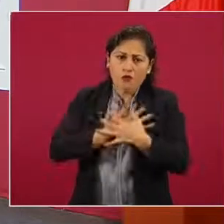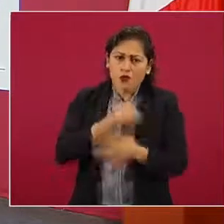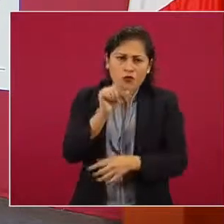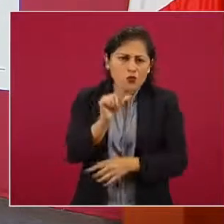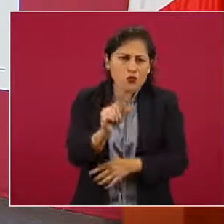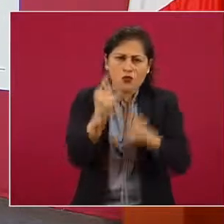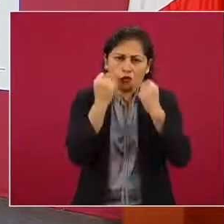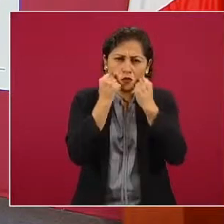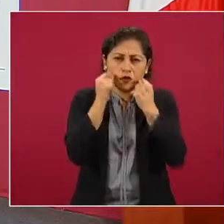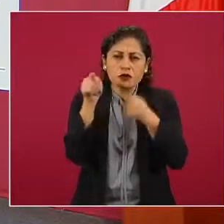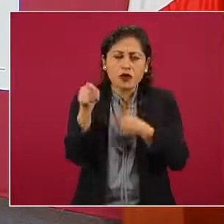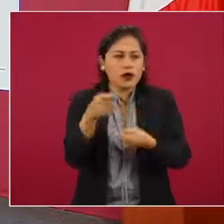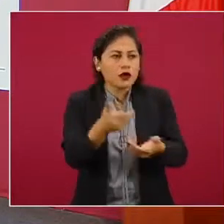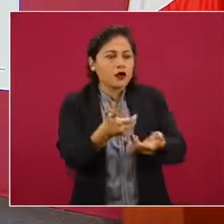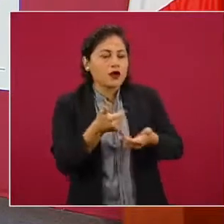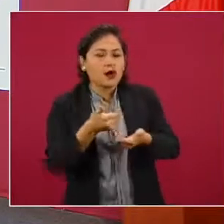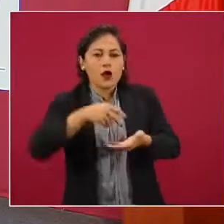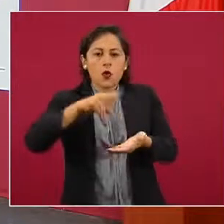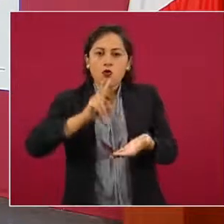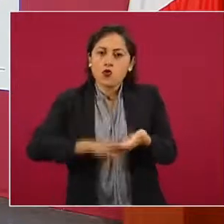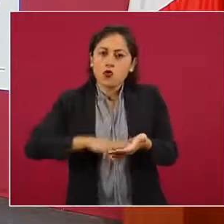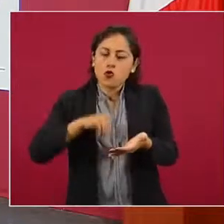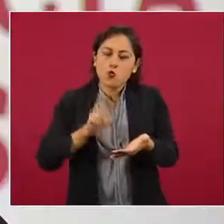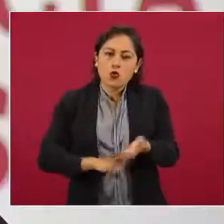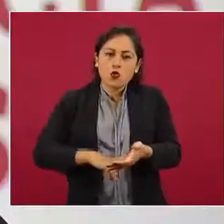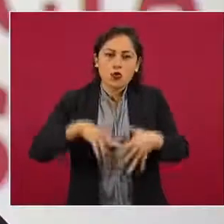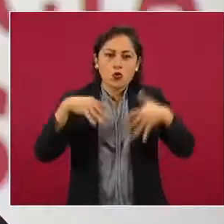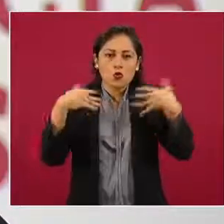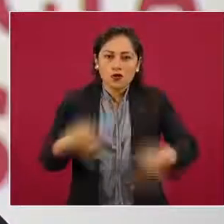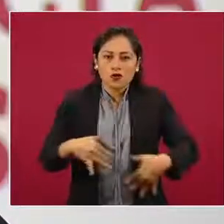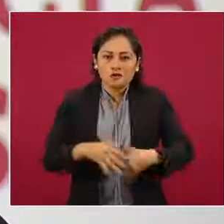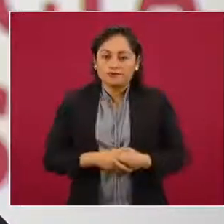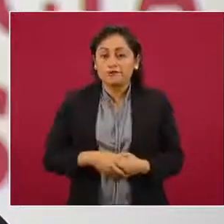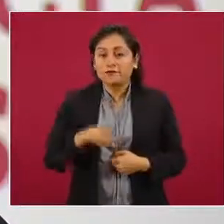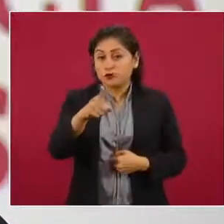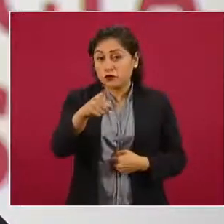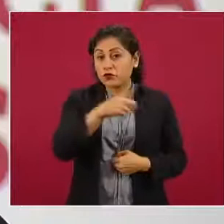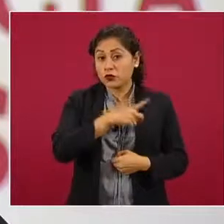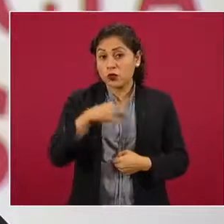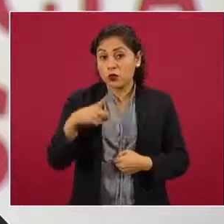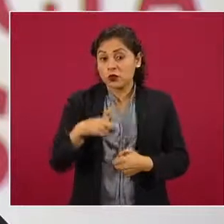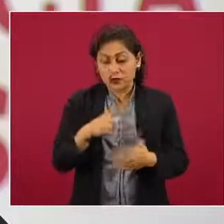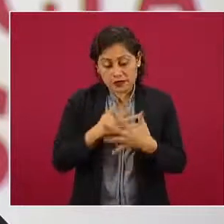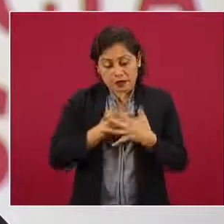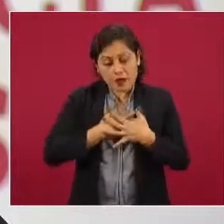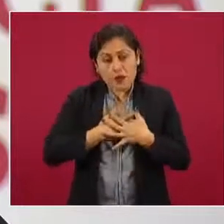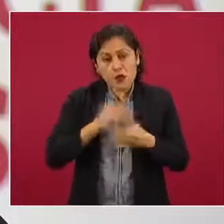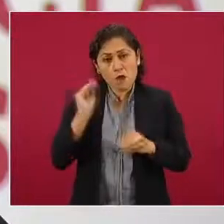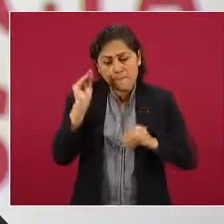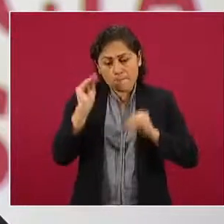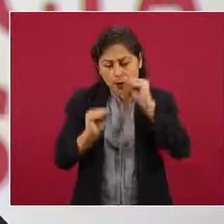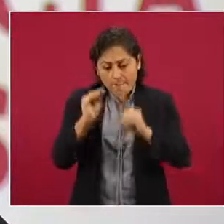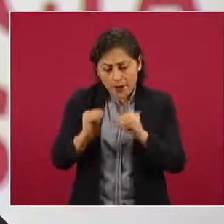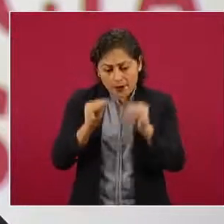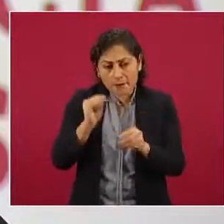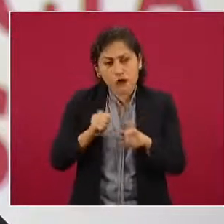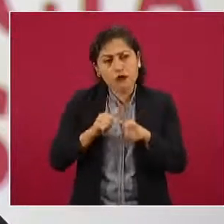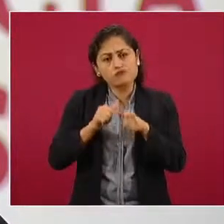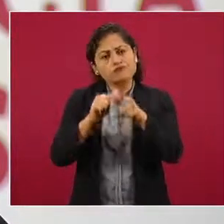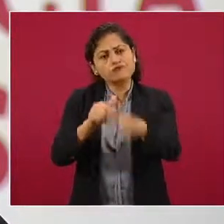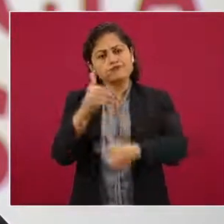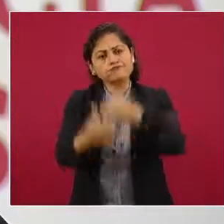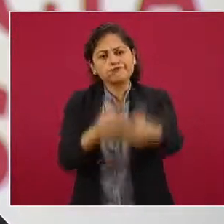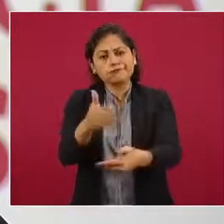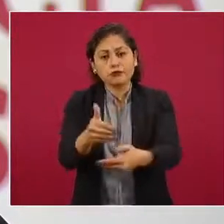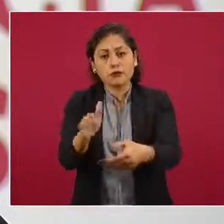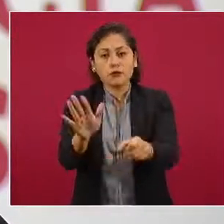regalo invaluable. Cultiva el amor siempre, porque una vida sin amor es el vacío